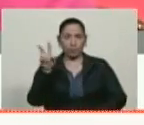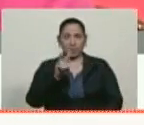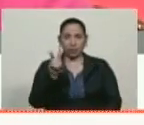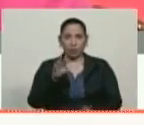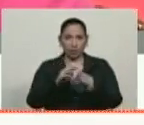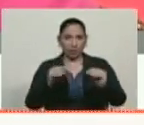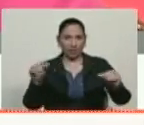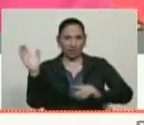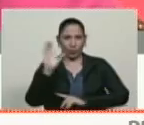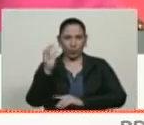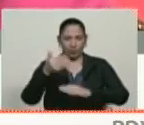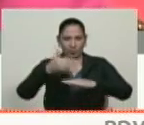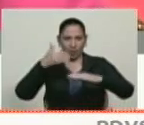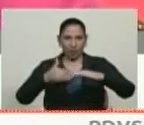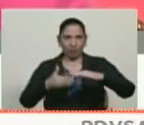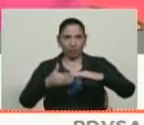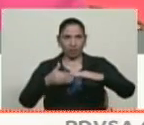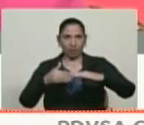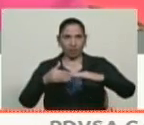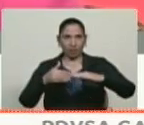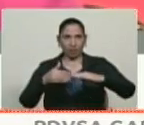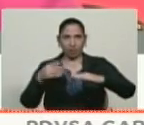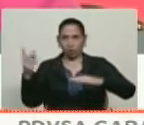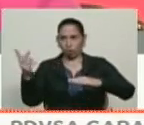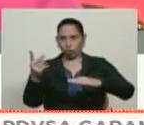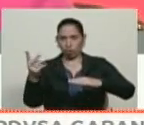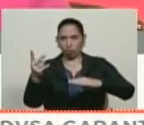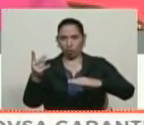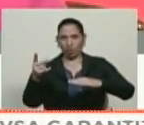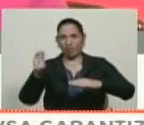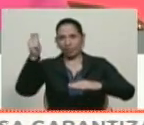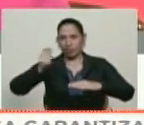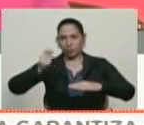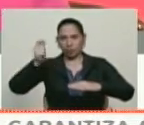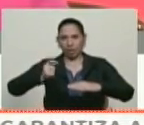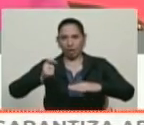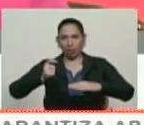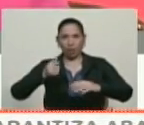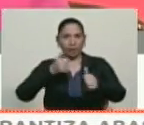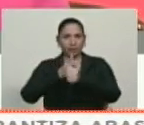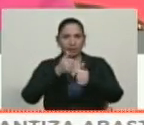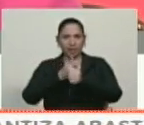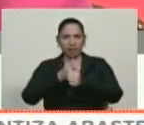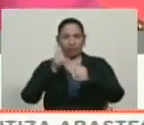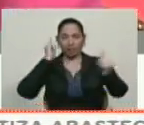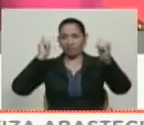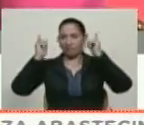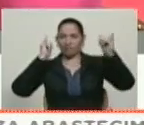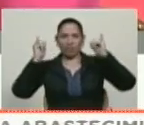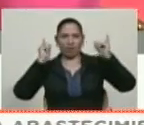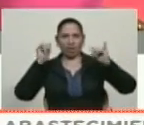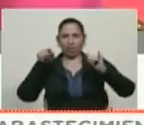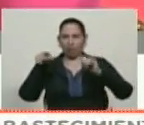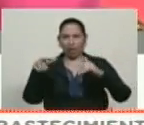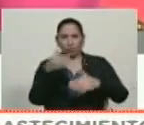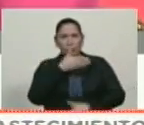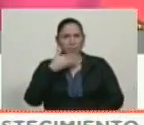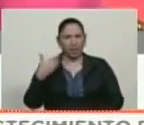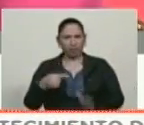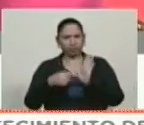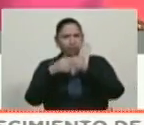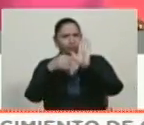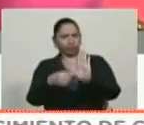territorio colombiano, ellos estaban de juerga y de fiesta. Eso es lo que mejor